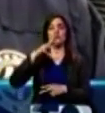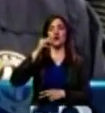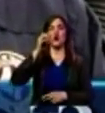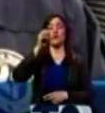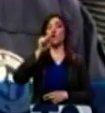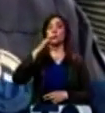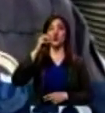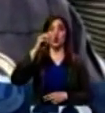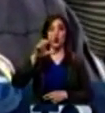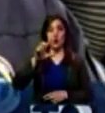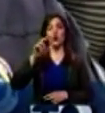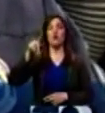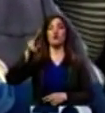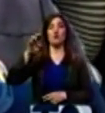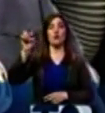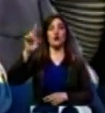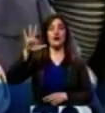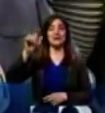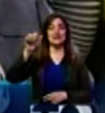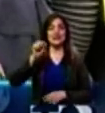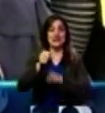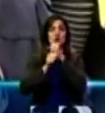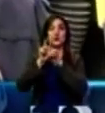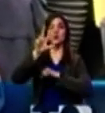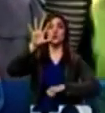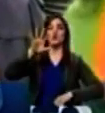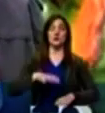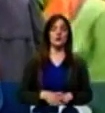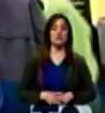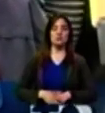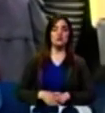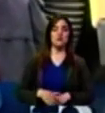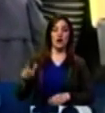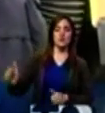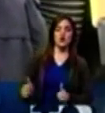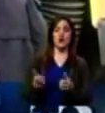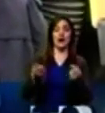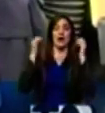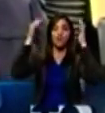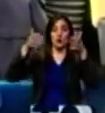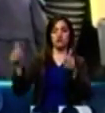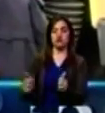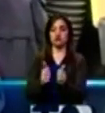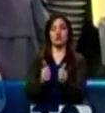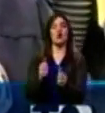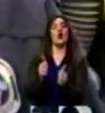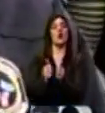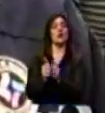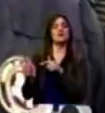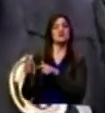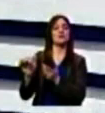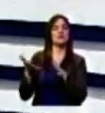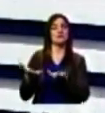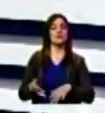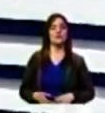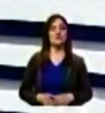Moscol Puerta Santillán, de 35 años de edad, el mismo que viajaba como acompañante del conductor del camión.